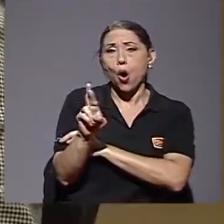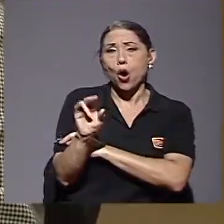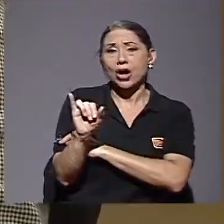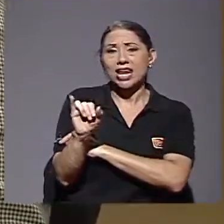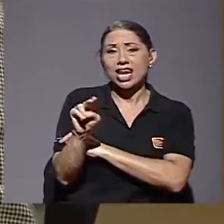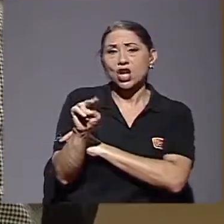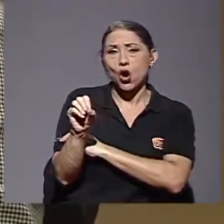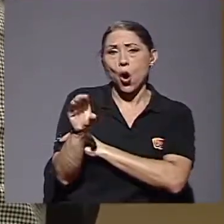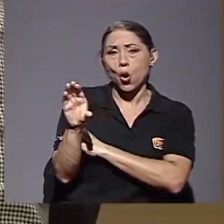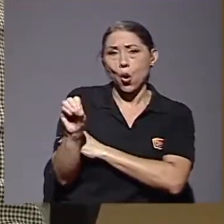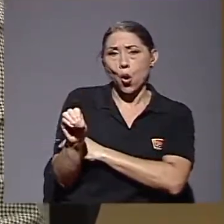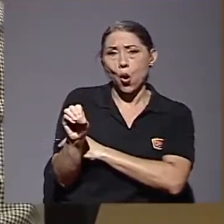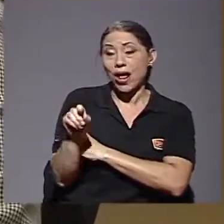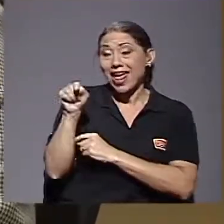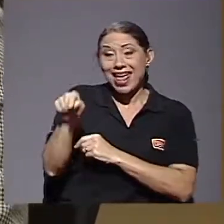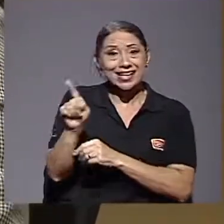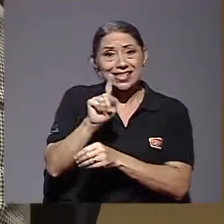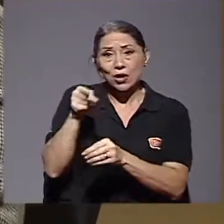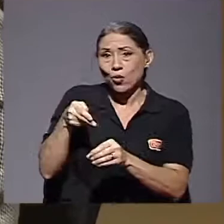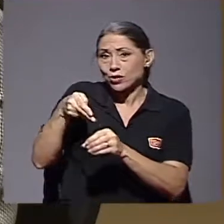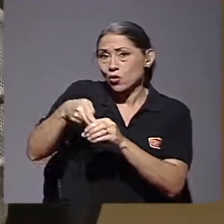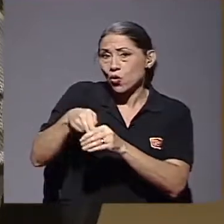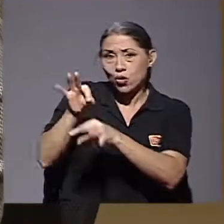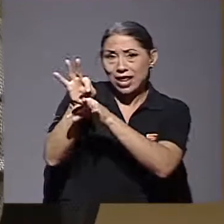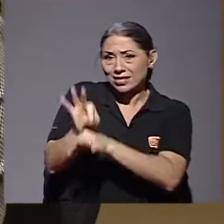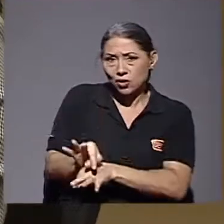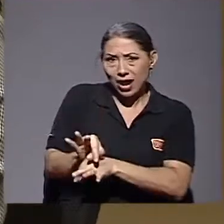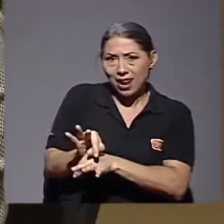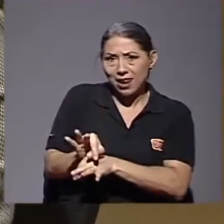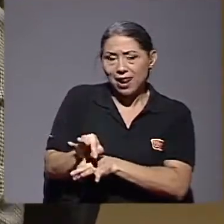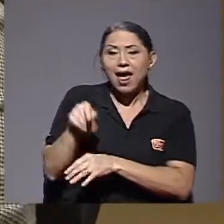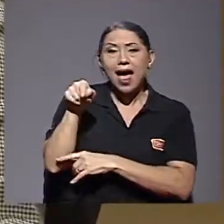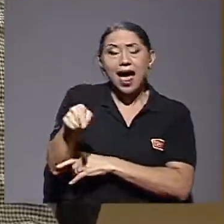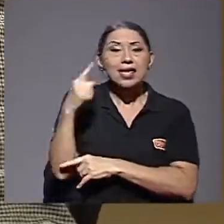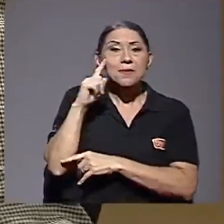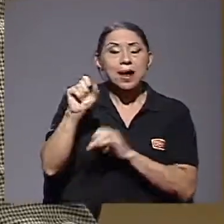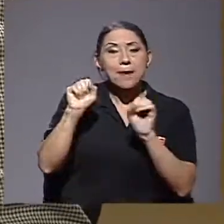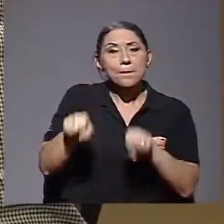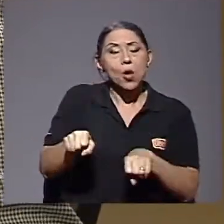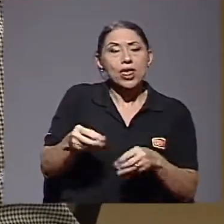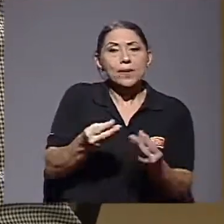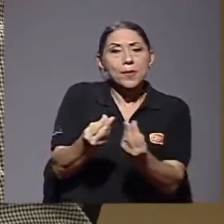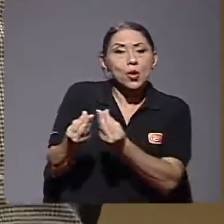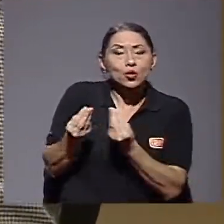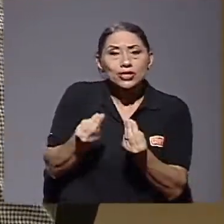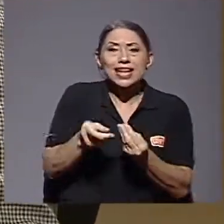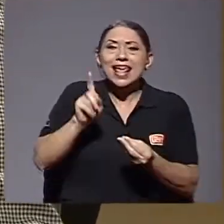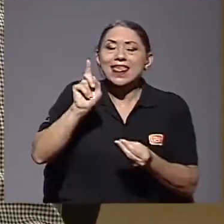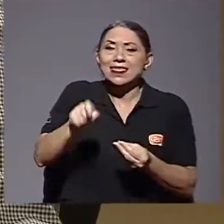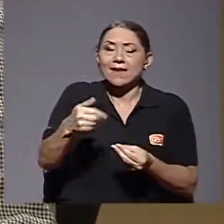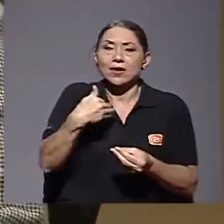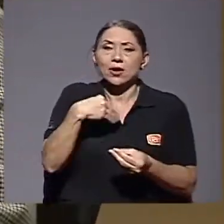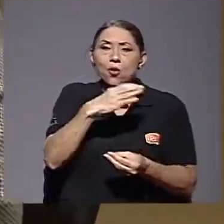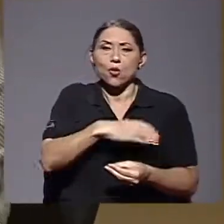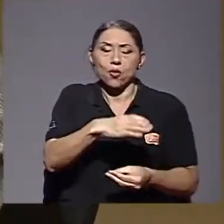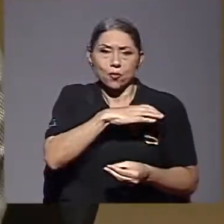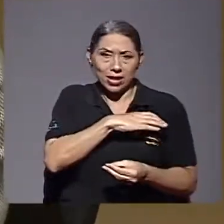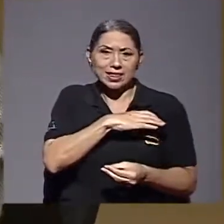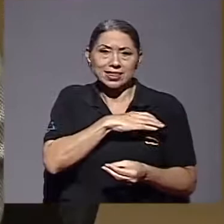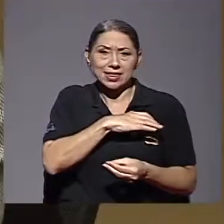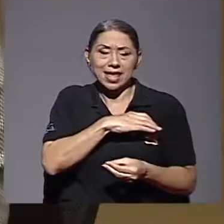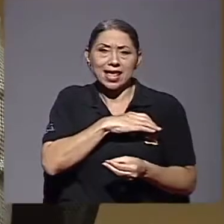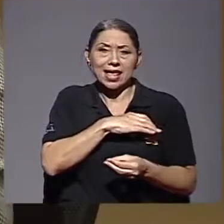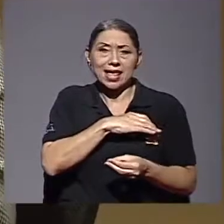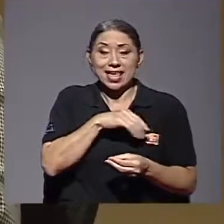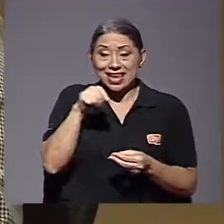no es crudo tradicional, donde para poder producir hay que llevar un componente que puede